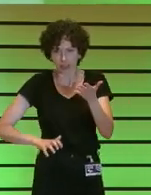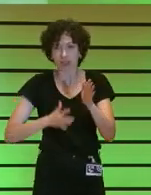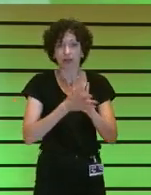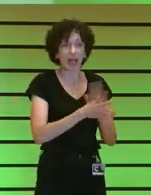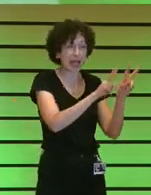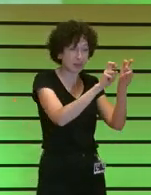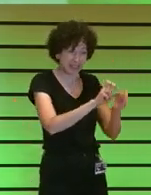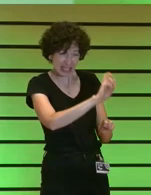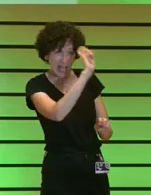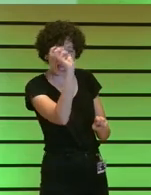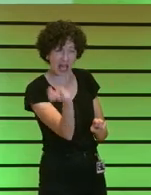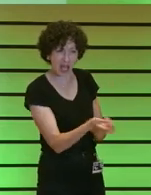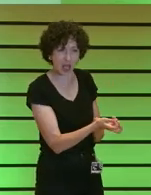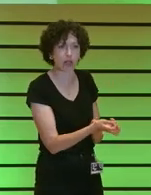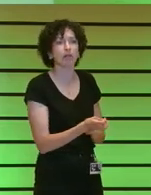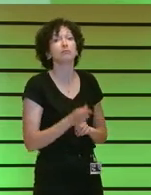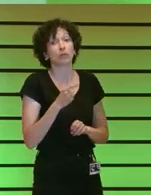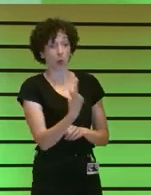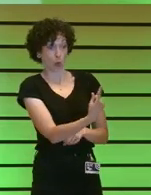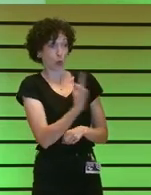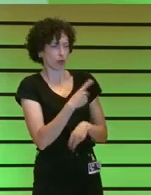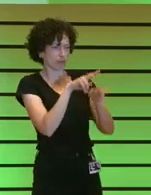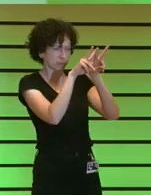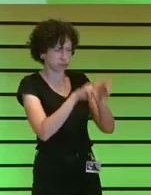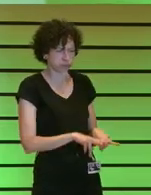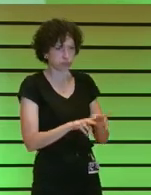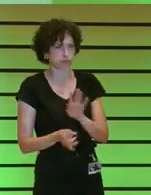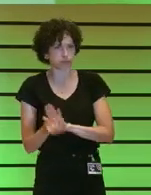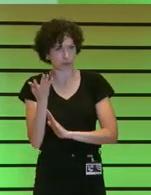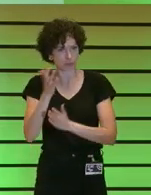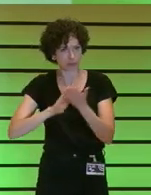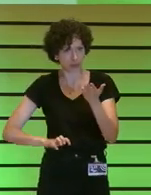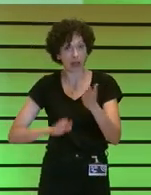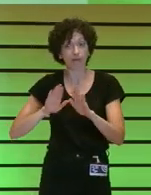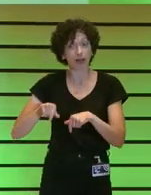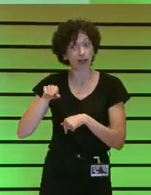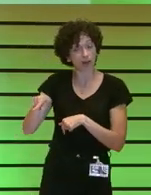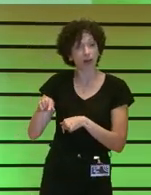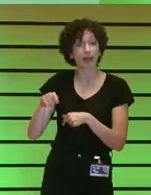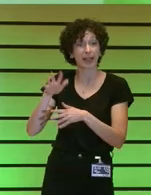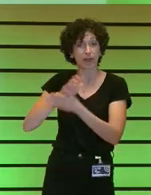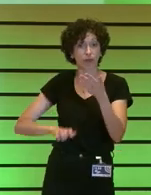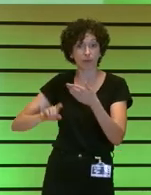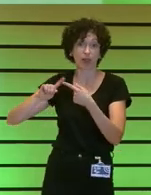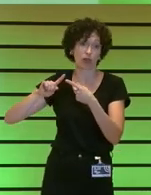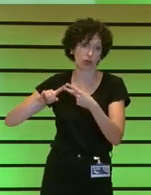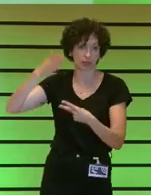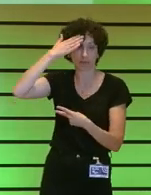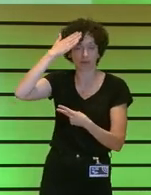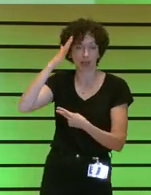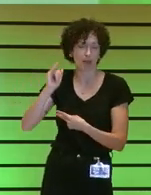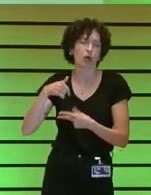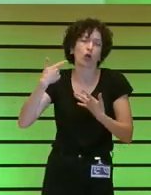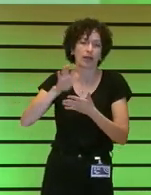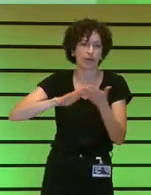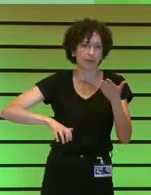investigación absolutamente rigurosa pues ellos dijeron dos cosas en ese informe fundamental bueno